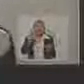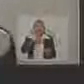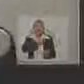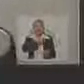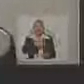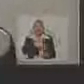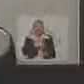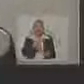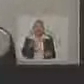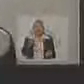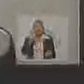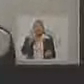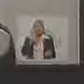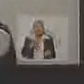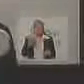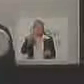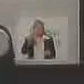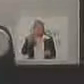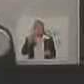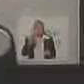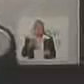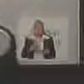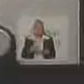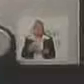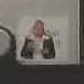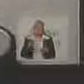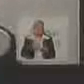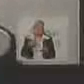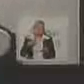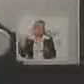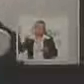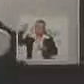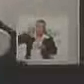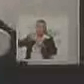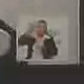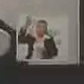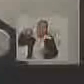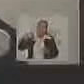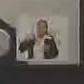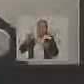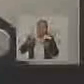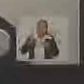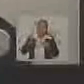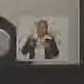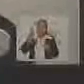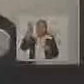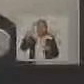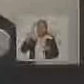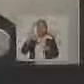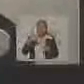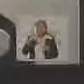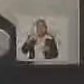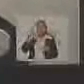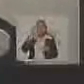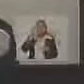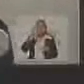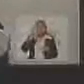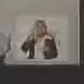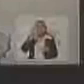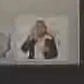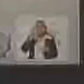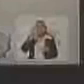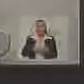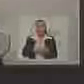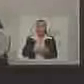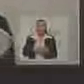que retomaremos lo que en mi administración se llamó el Centro de Atención Social Especializado,